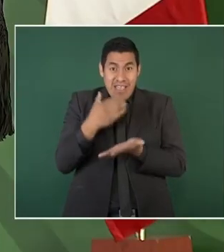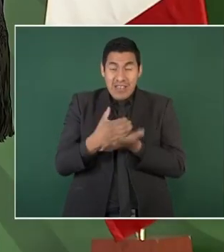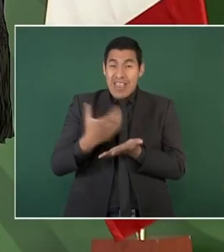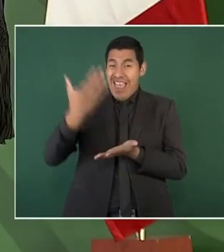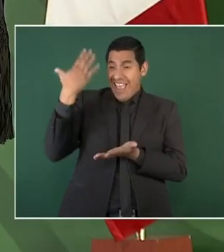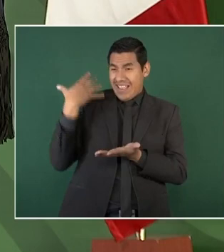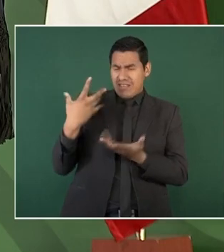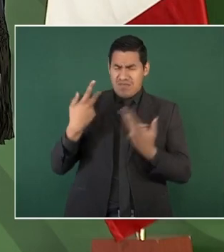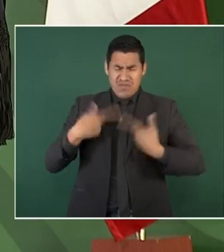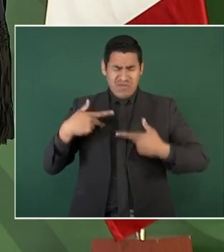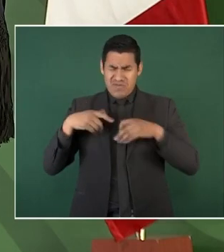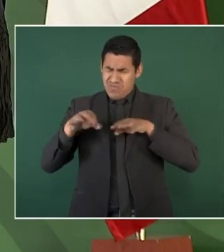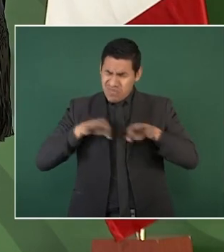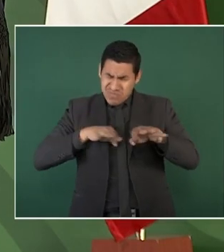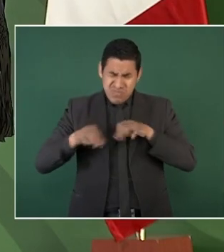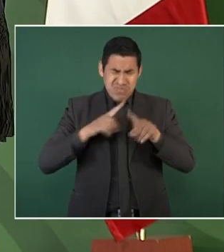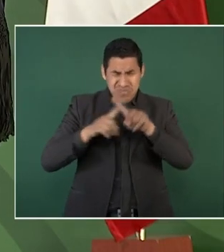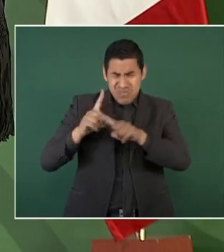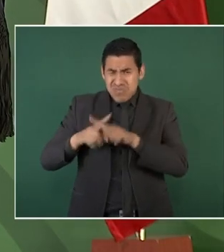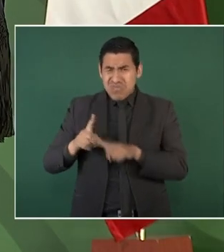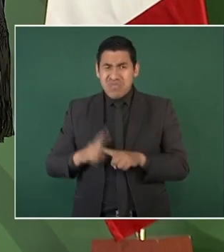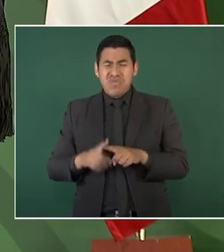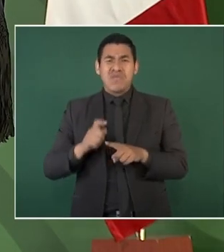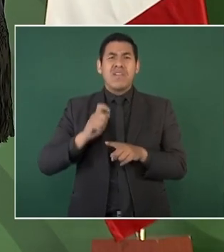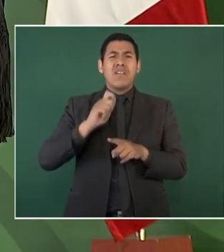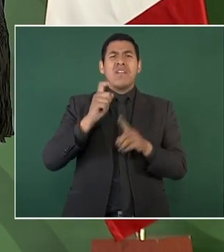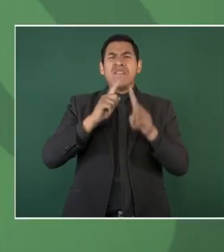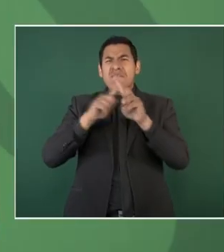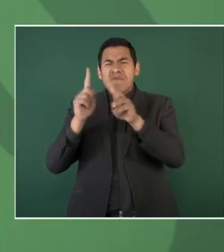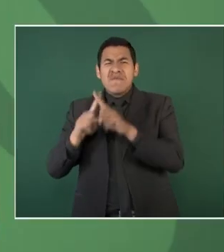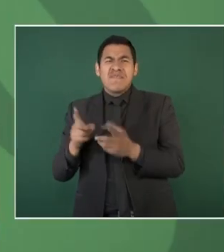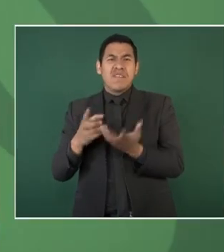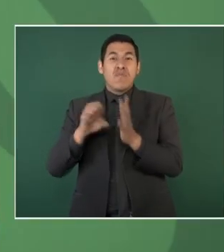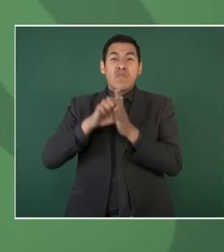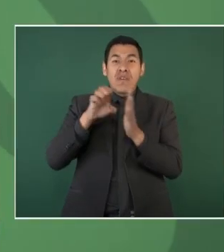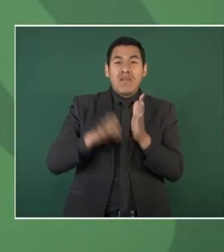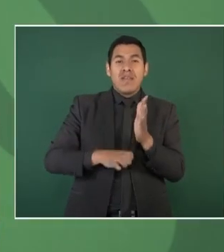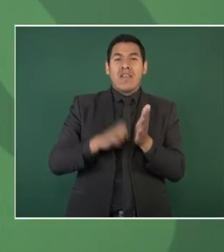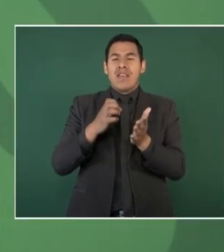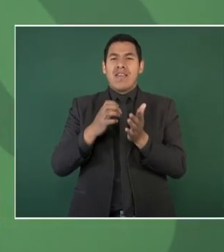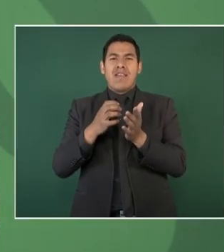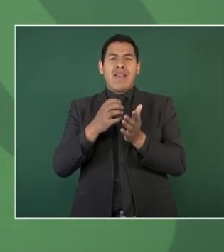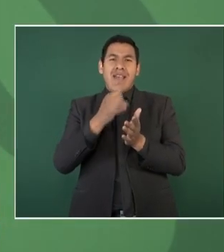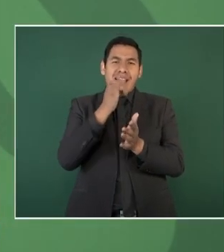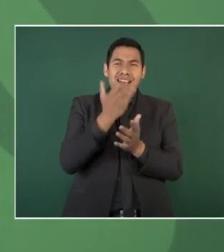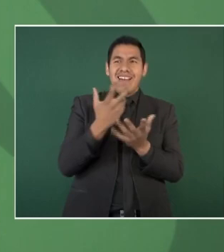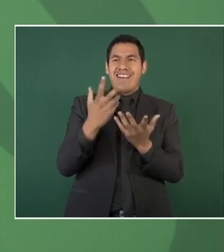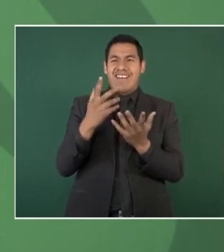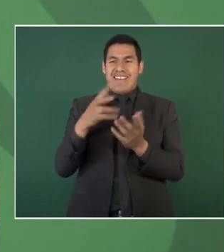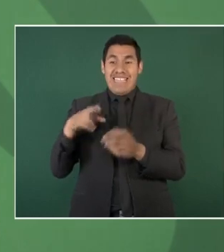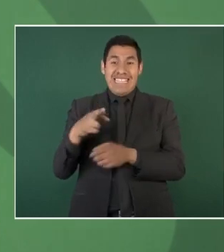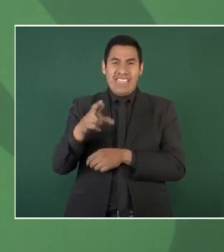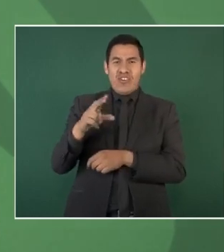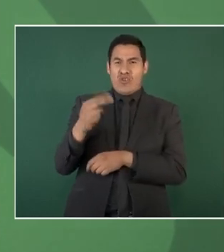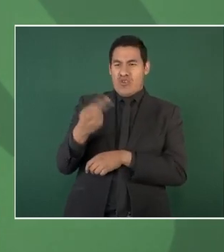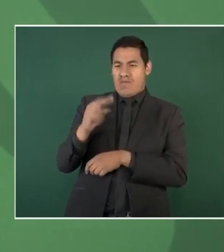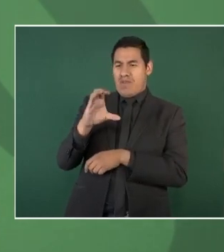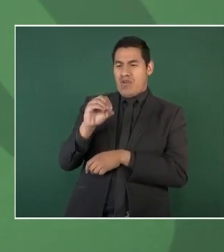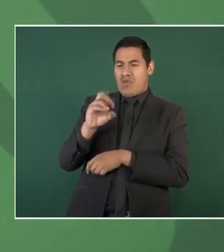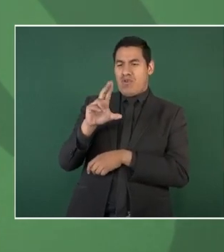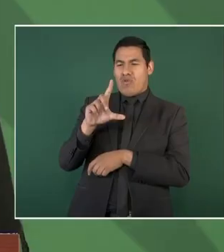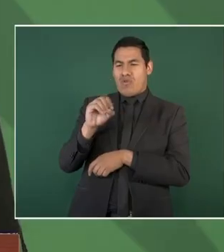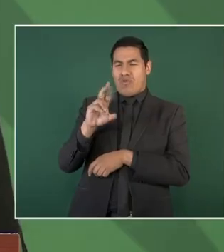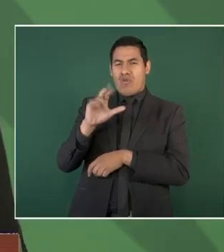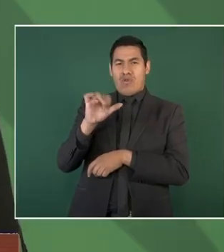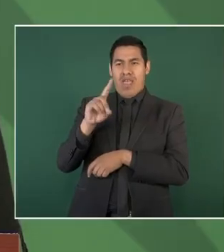la cachanilla, el mezquite y el pino salado supieron abrevar del río Colorado, y esforzadas manos